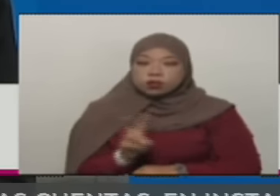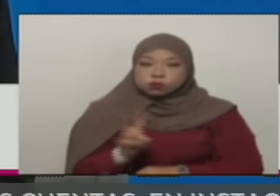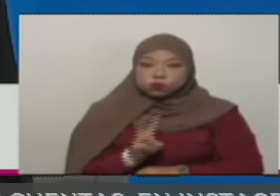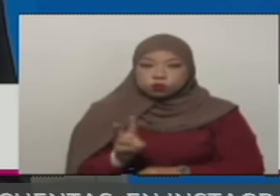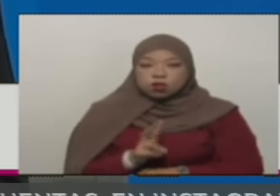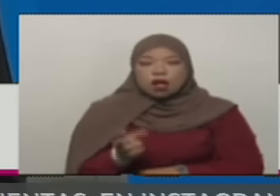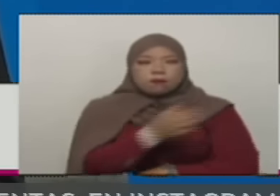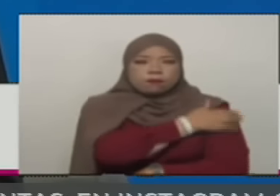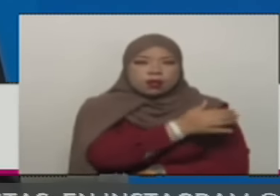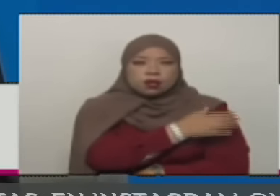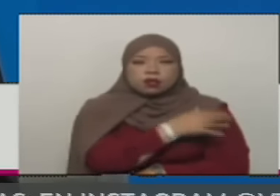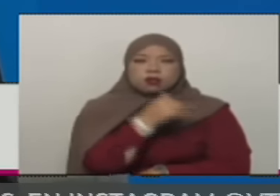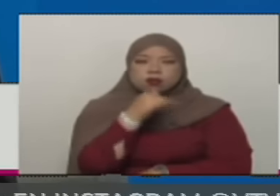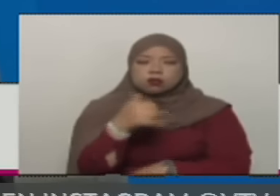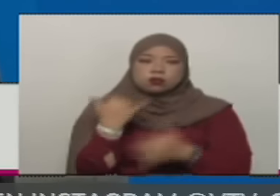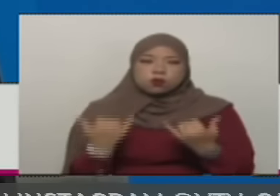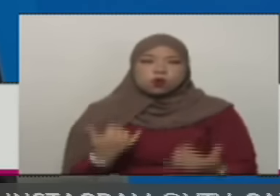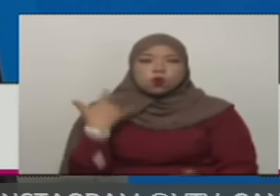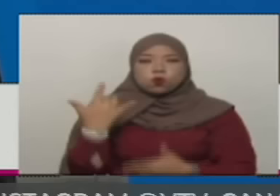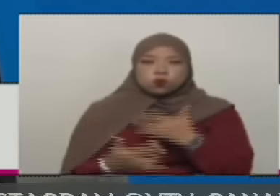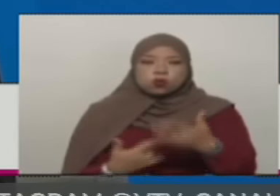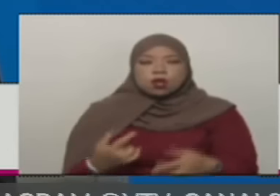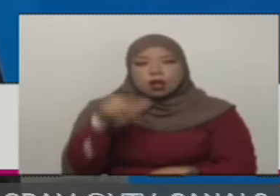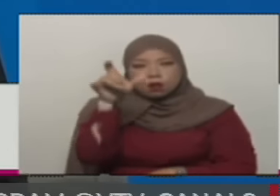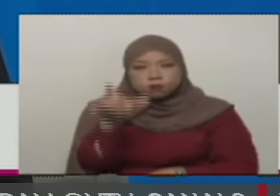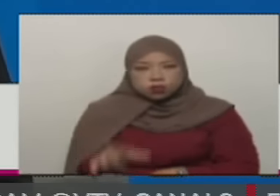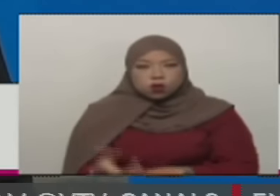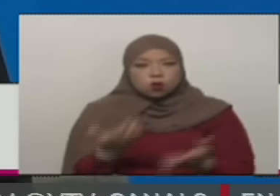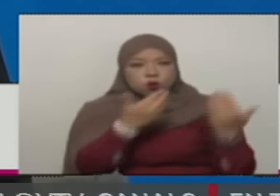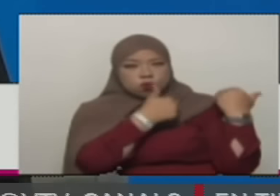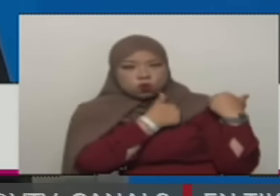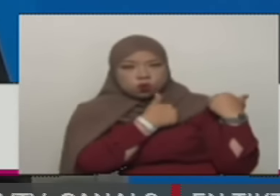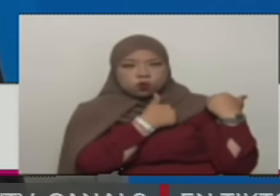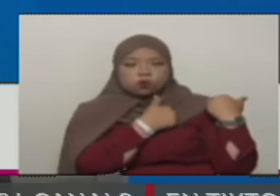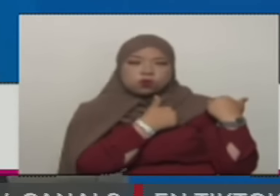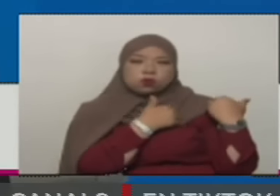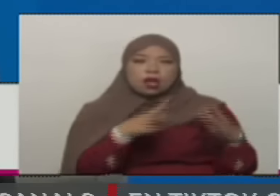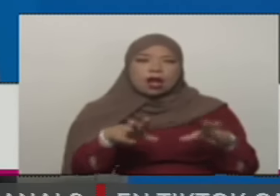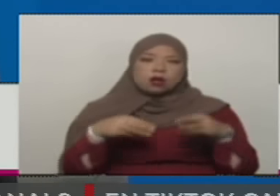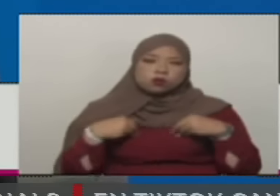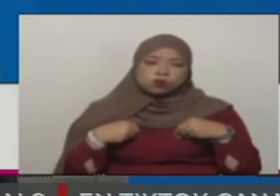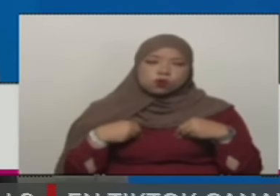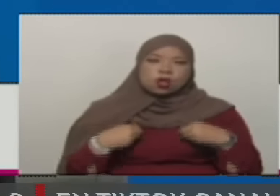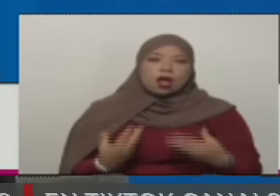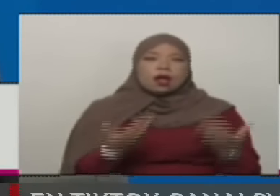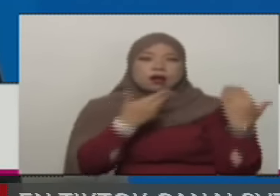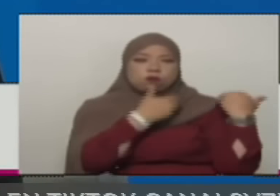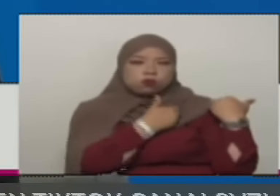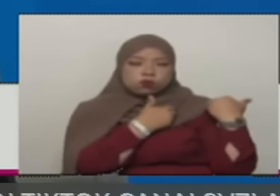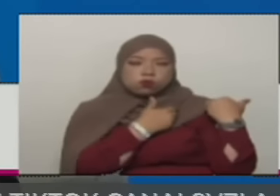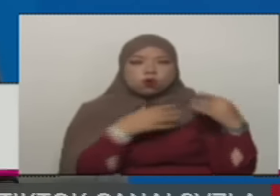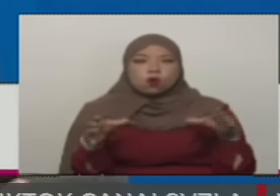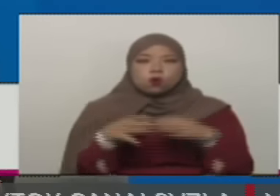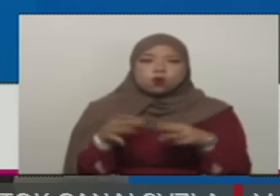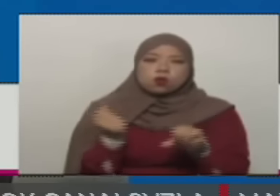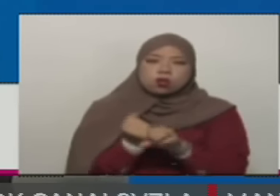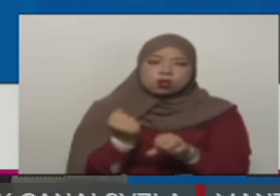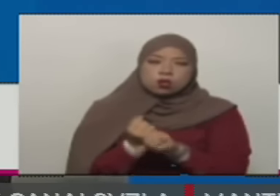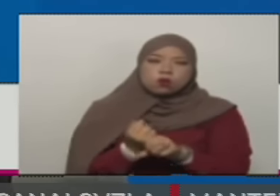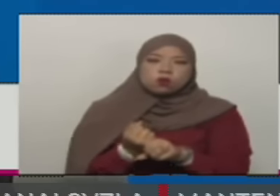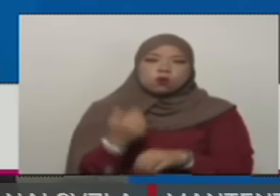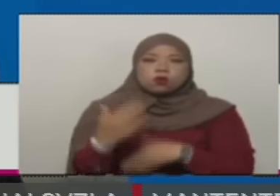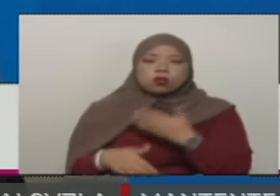la oposición hasta el momento no ha habido una sola persona, un solo representante que haya asumido una responsabilidad de los hechos que hayan